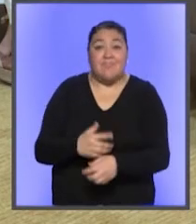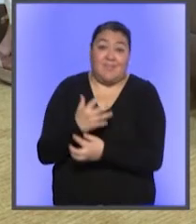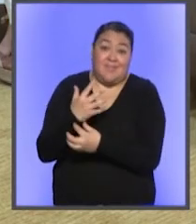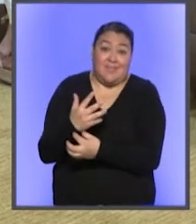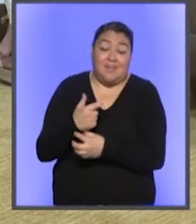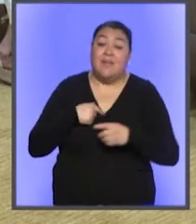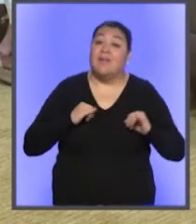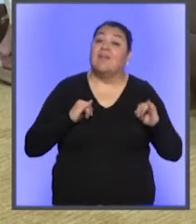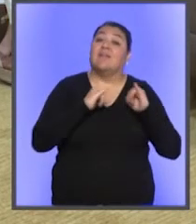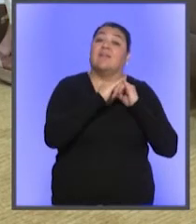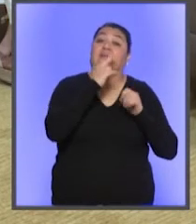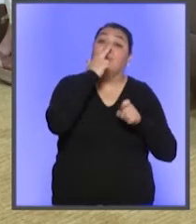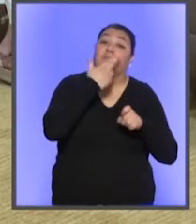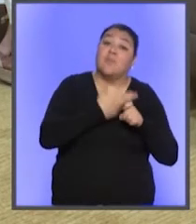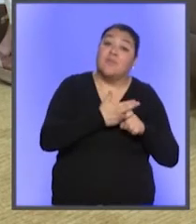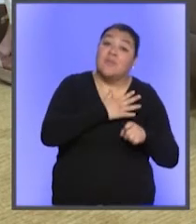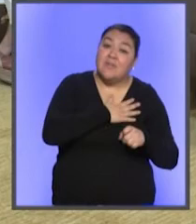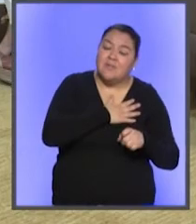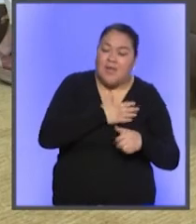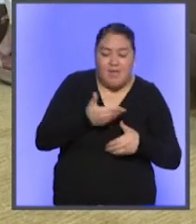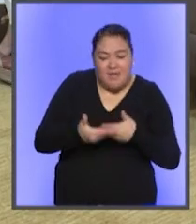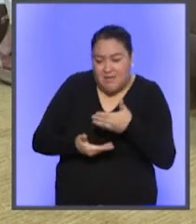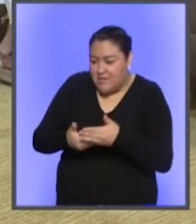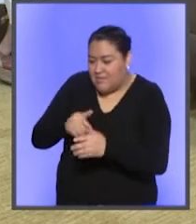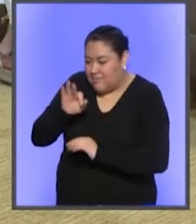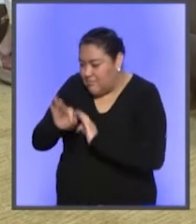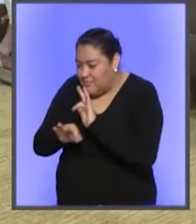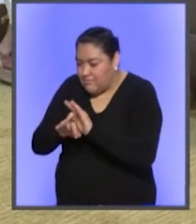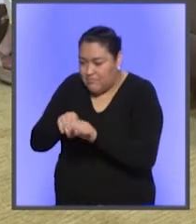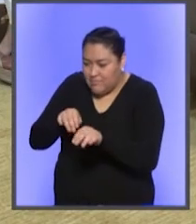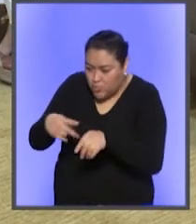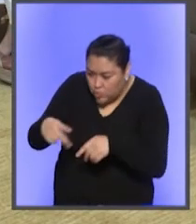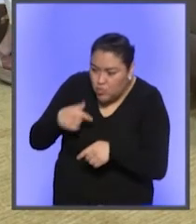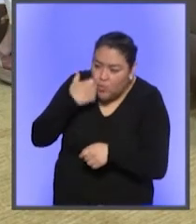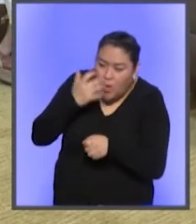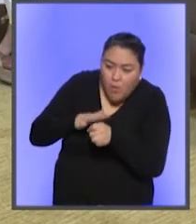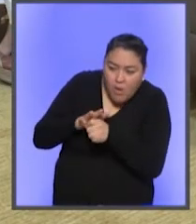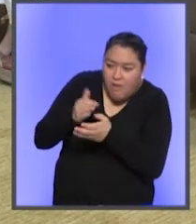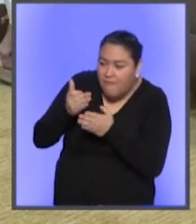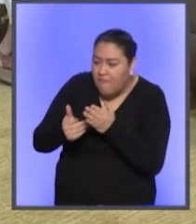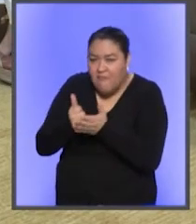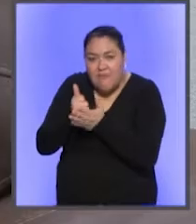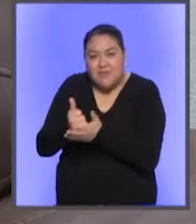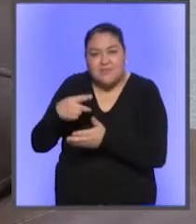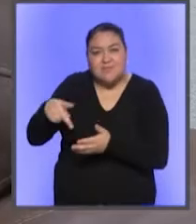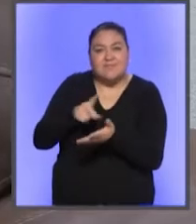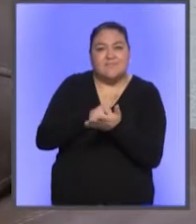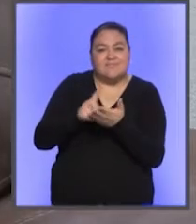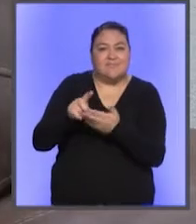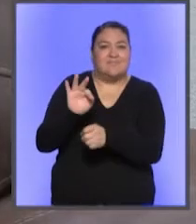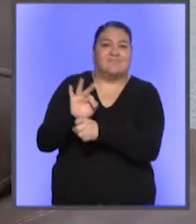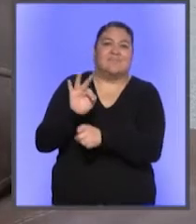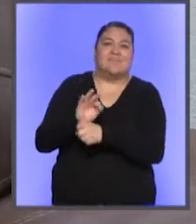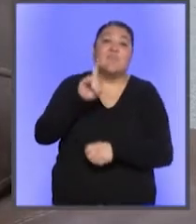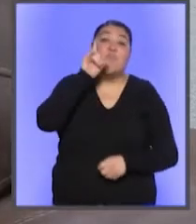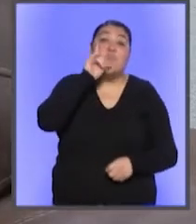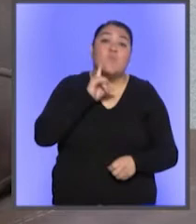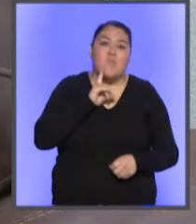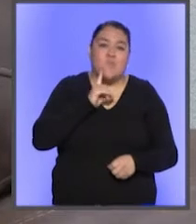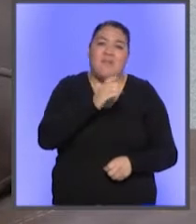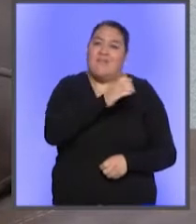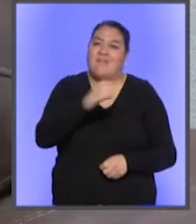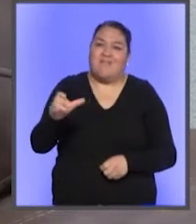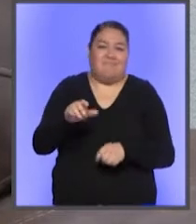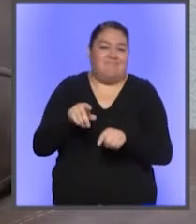obligación de las instituciones de trabajar para ellas de hacer efectivos sus derechos Como